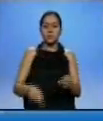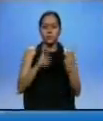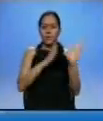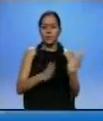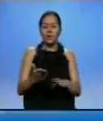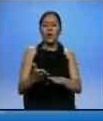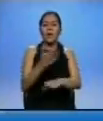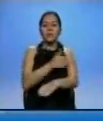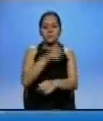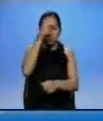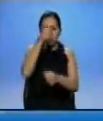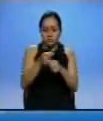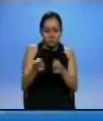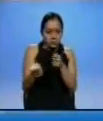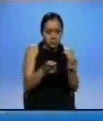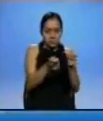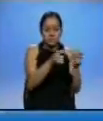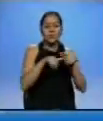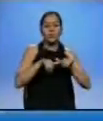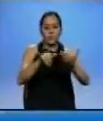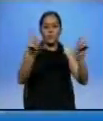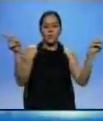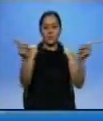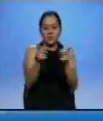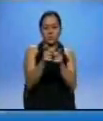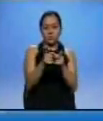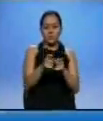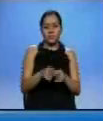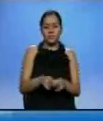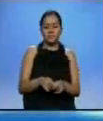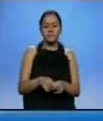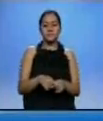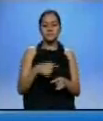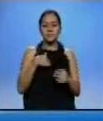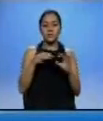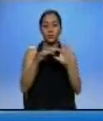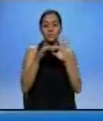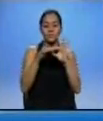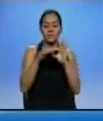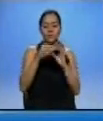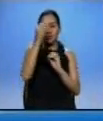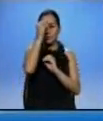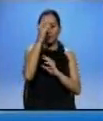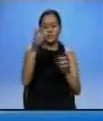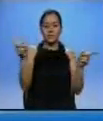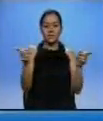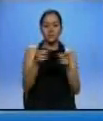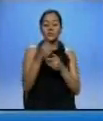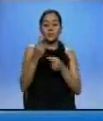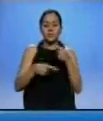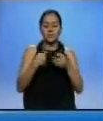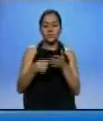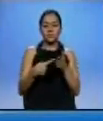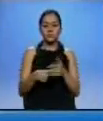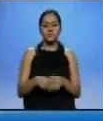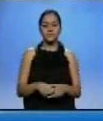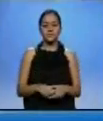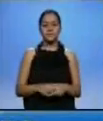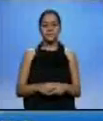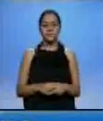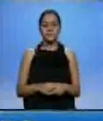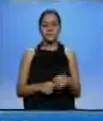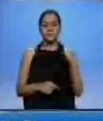con anterioridad. A continuación les presentamos un informe de nuestro compañero Daniel Montalvo, que nos resume lo que ocurrió esa jornada.